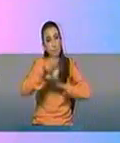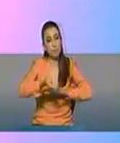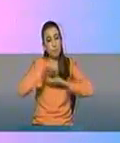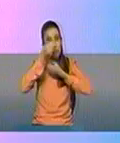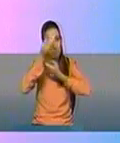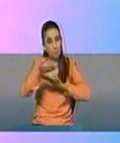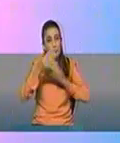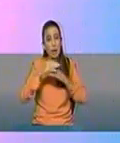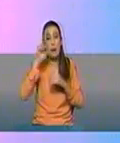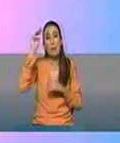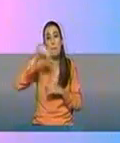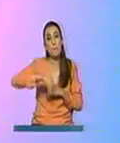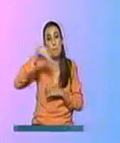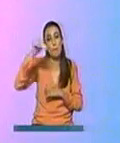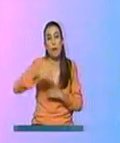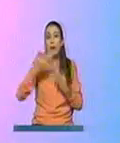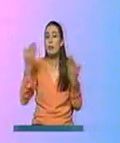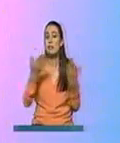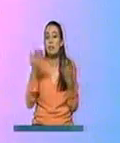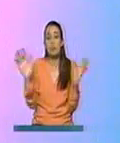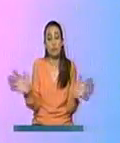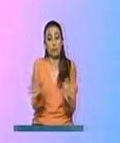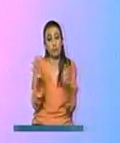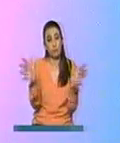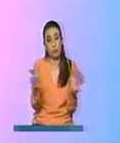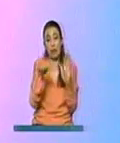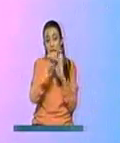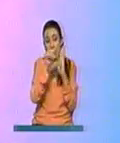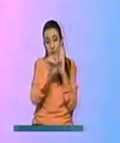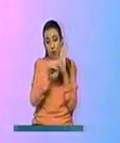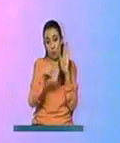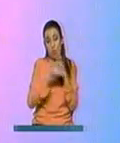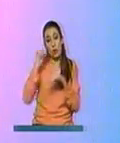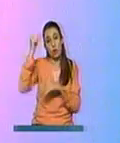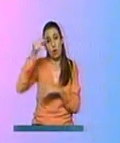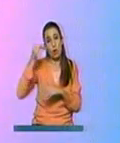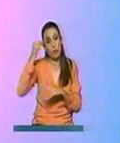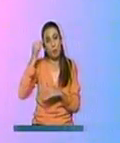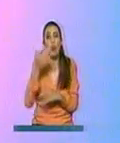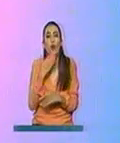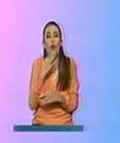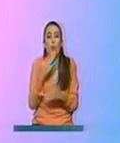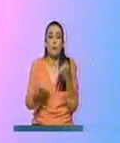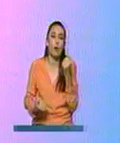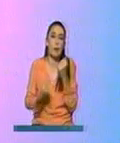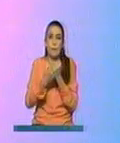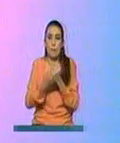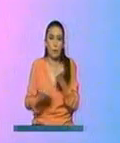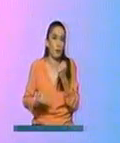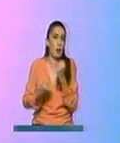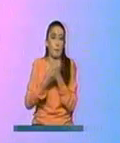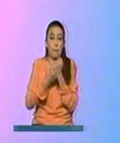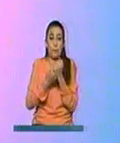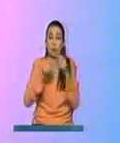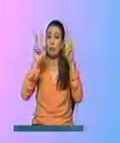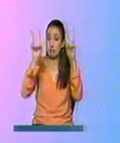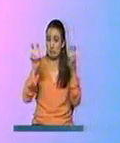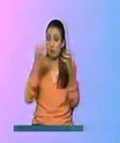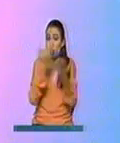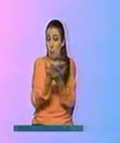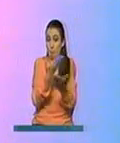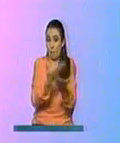martes, hablaremos sobre los incentivos que se están planteando desde el Gobierno Nacional, desde el Poder Ejecutivo, a través de la propuesta de